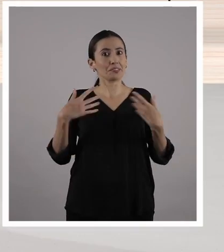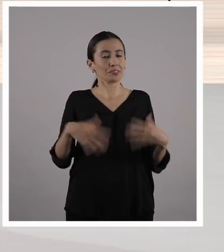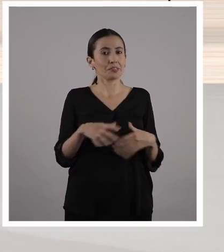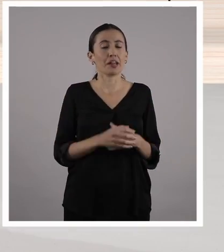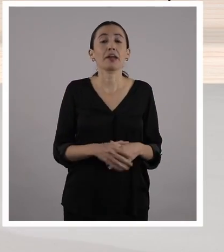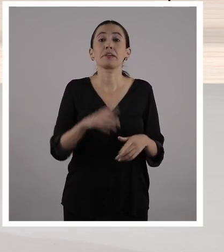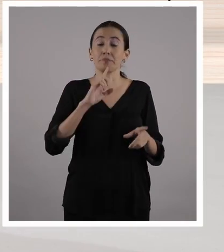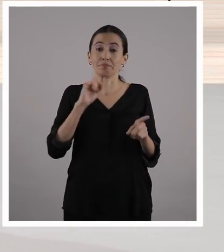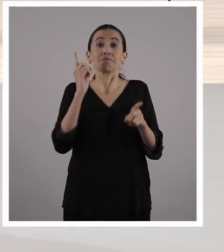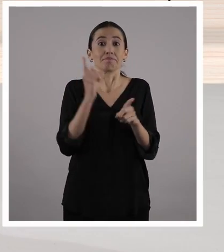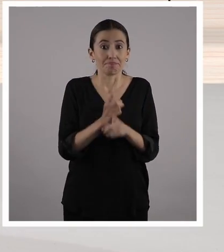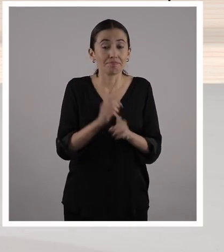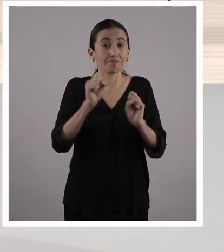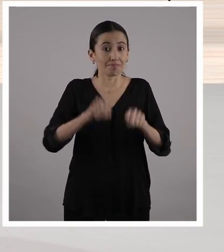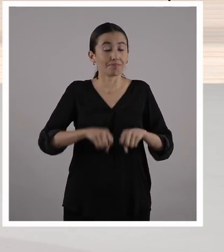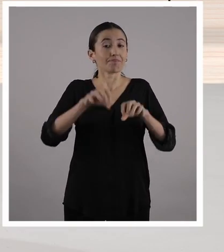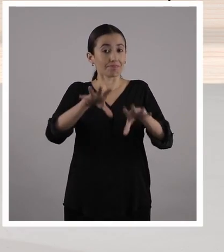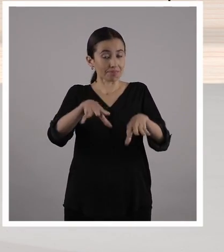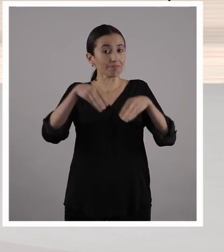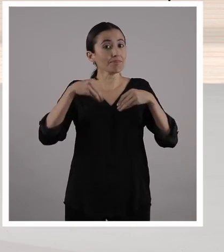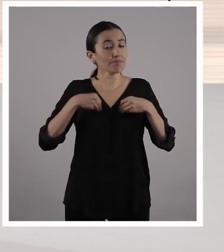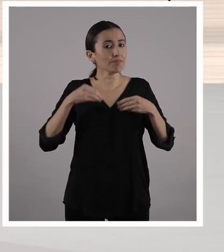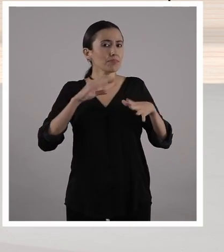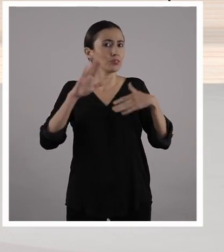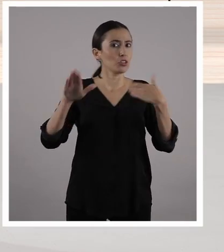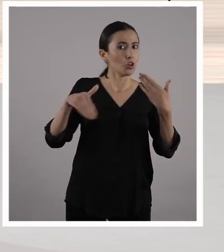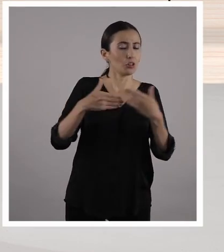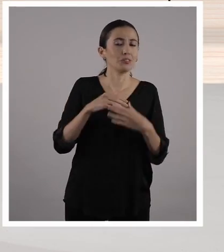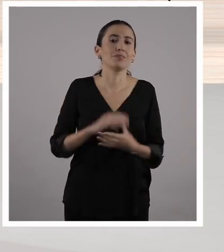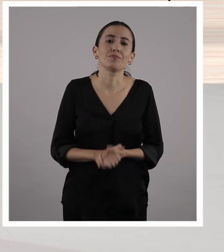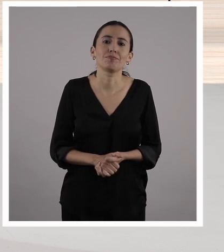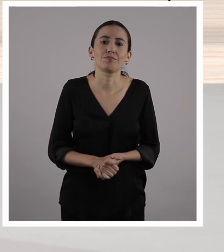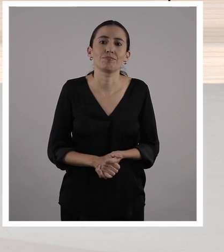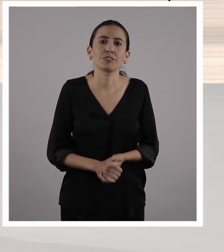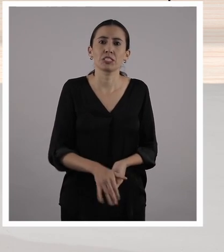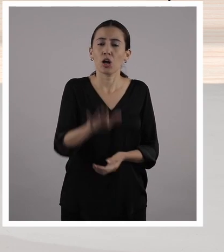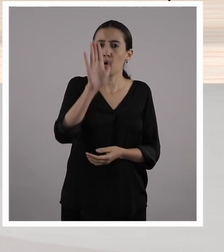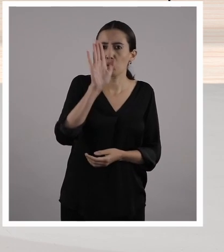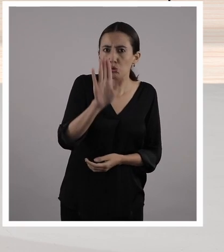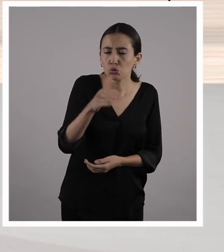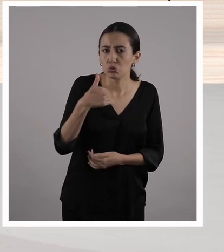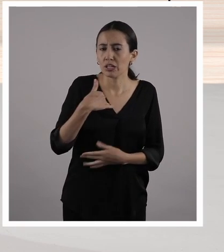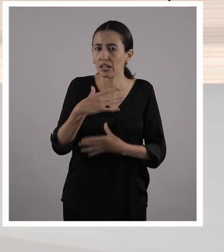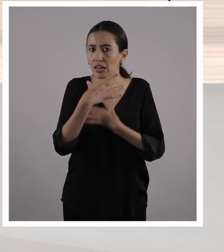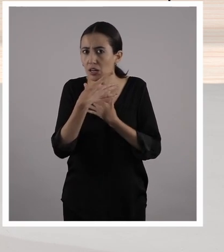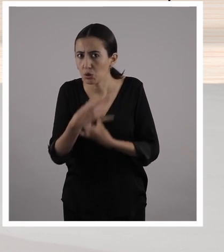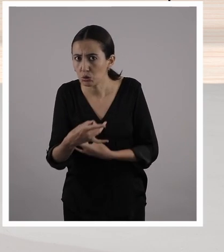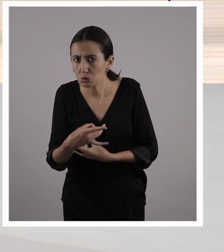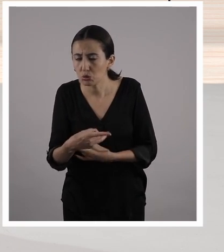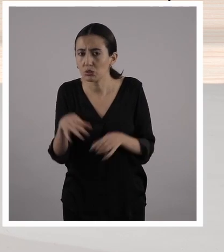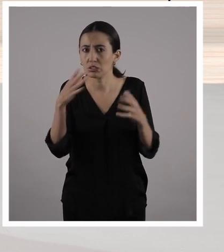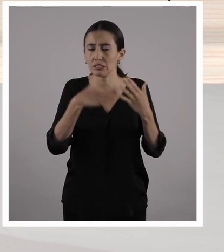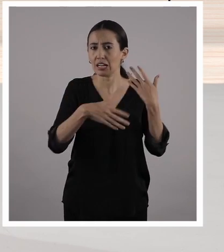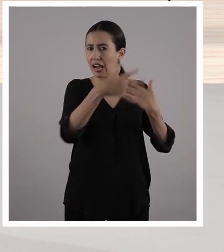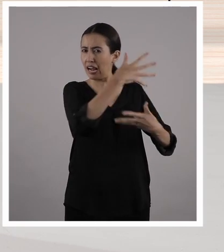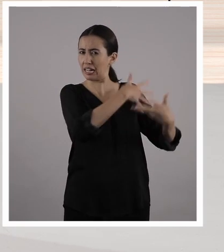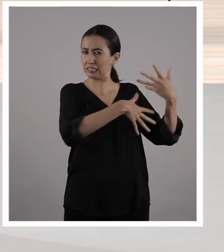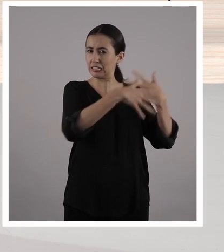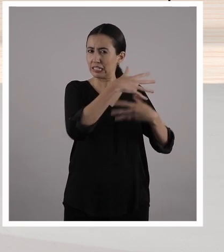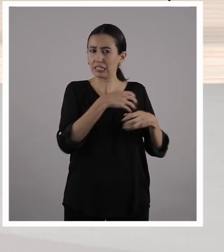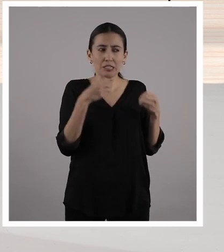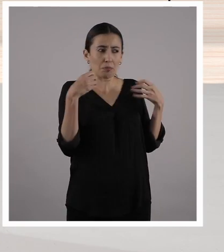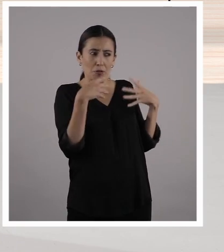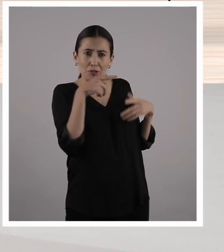lugar. Exacto, vamos a aprender entonces de esas culturas, ¿no? De todo el mundo y sobre todo de Ecuador. Profe, ¿a usted le gustan las leyendas de